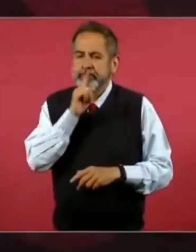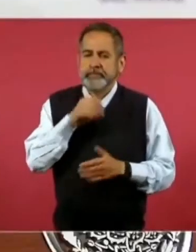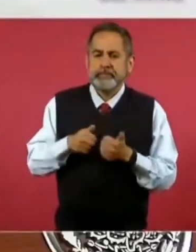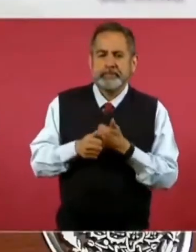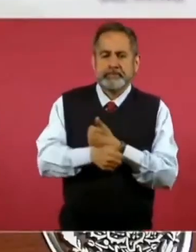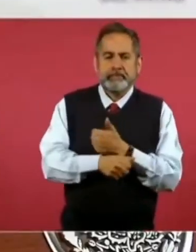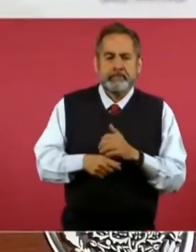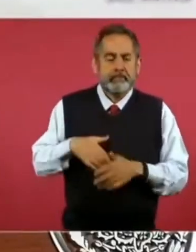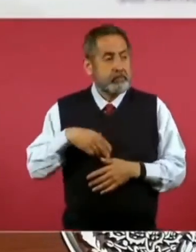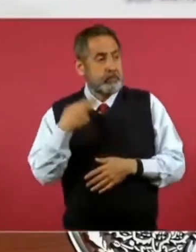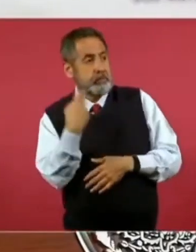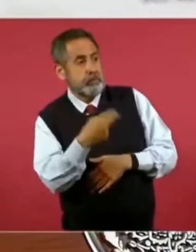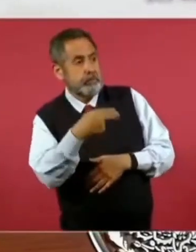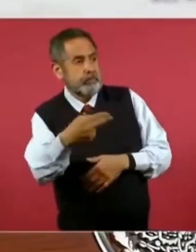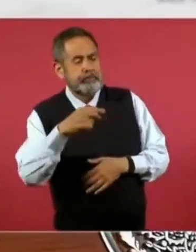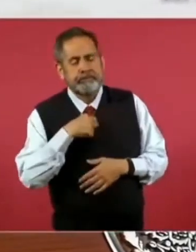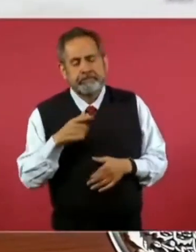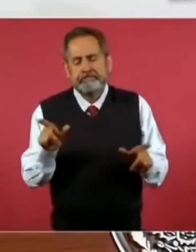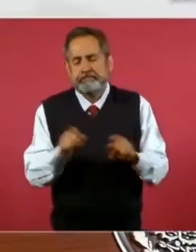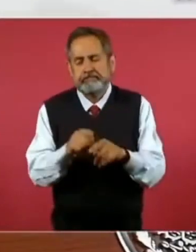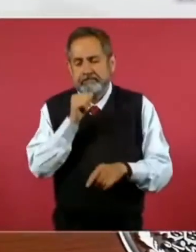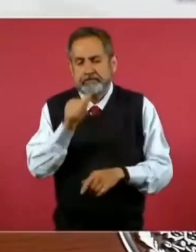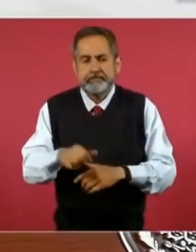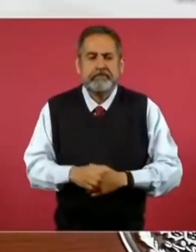no voy a mencionar sus nombres,